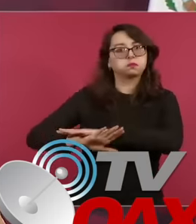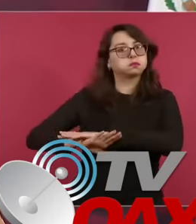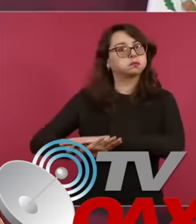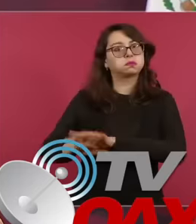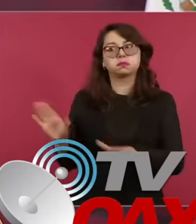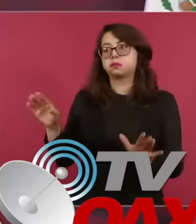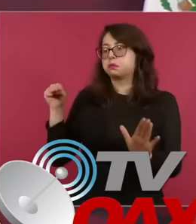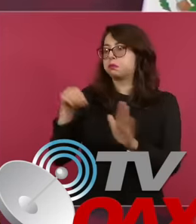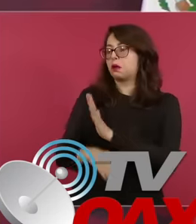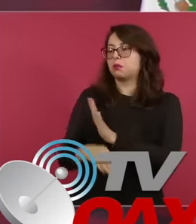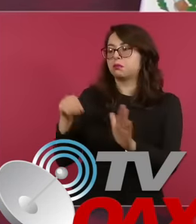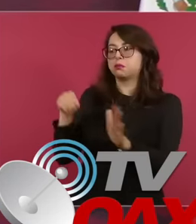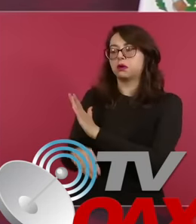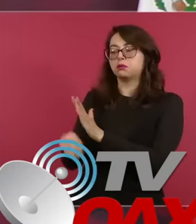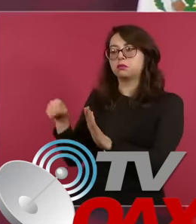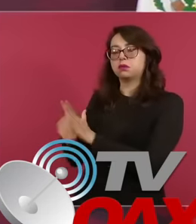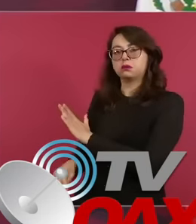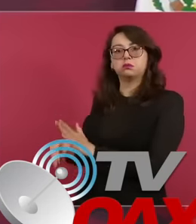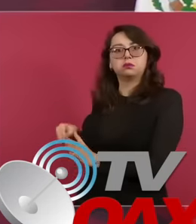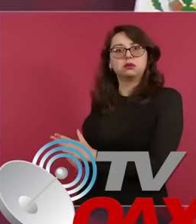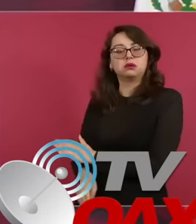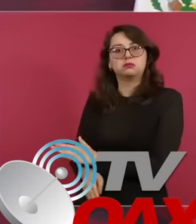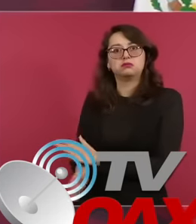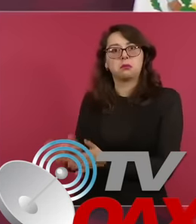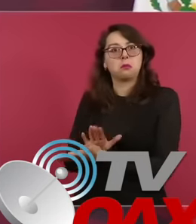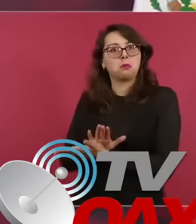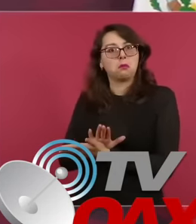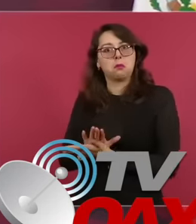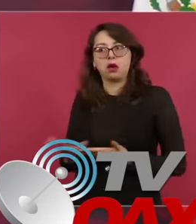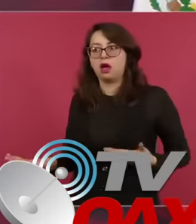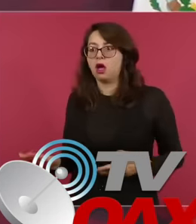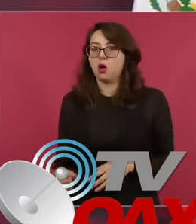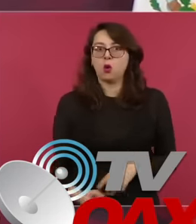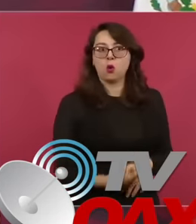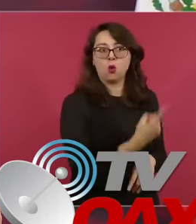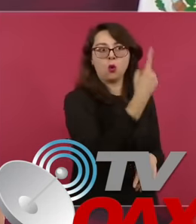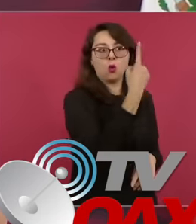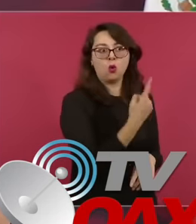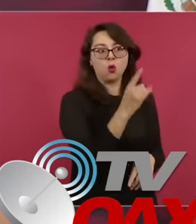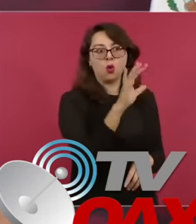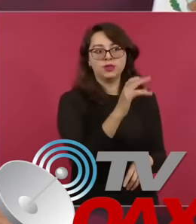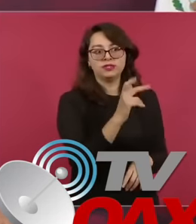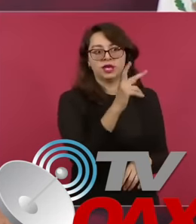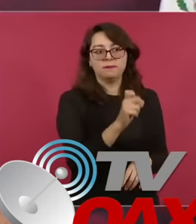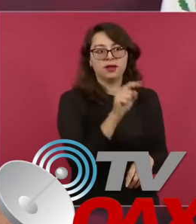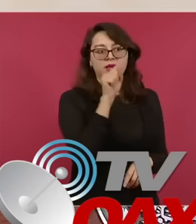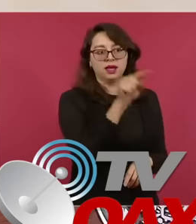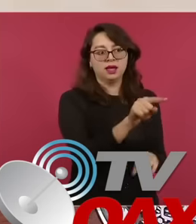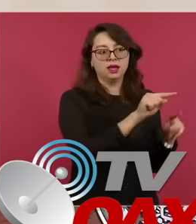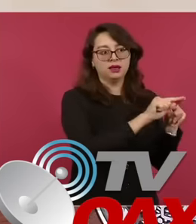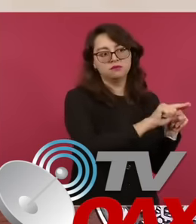las Barrancas del Cobre, que es una ruta bellísima,